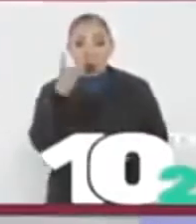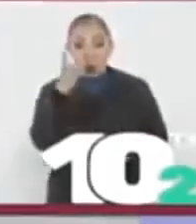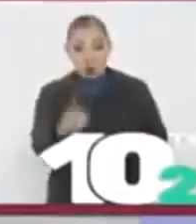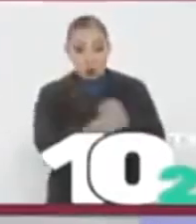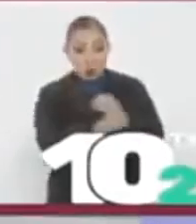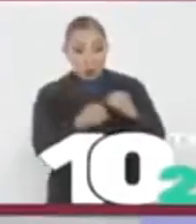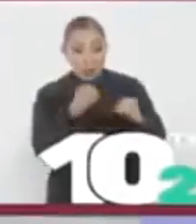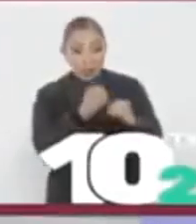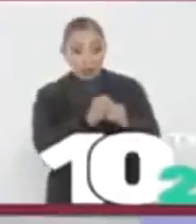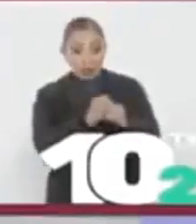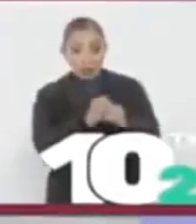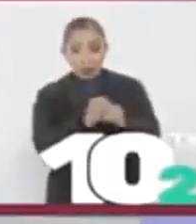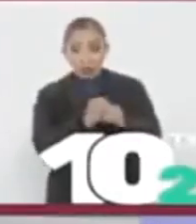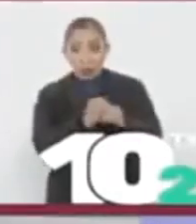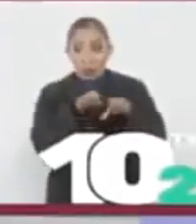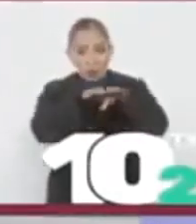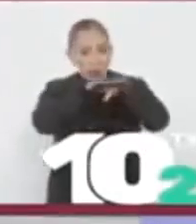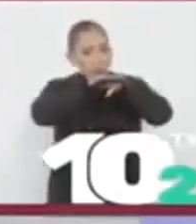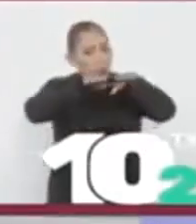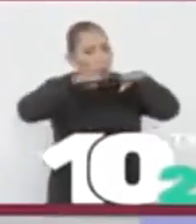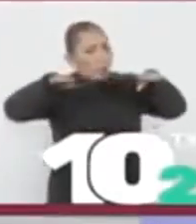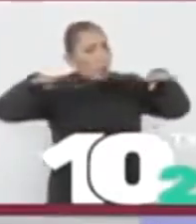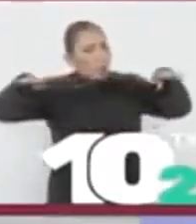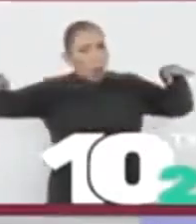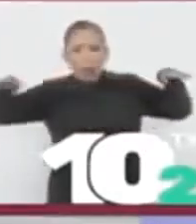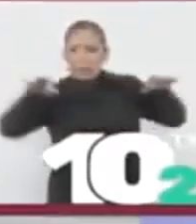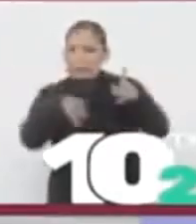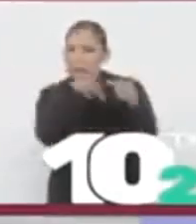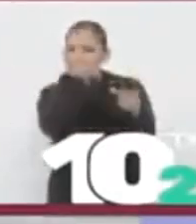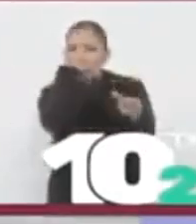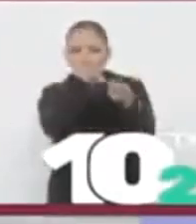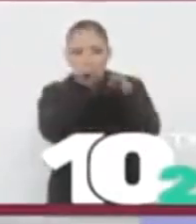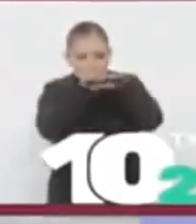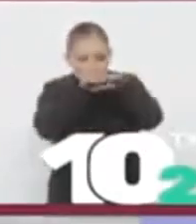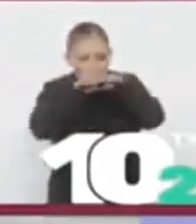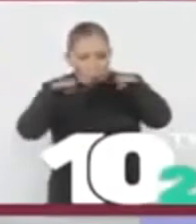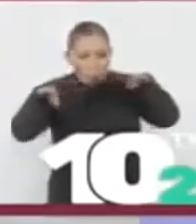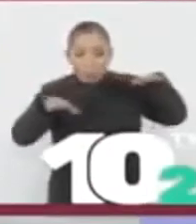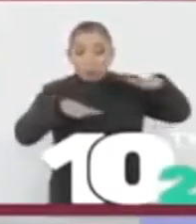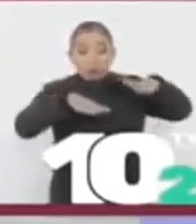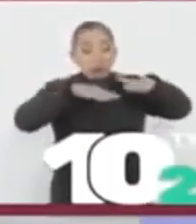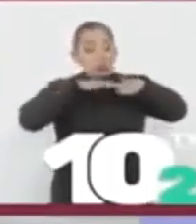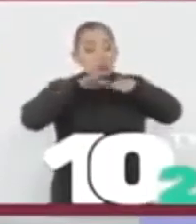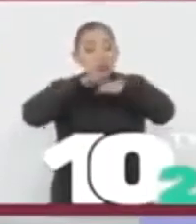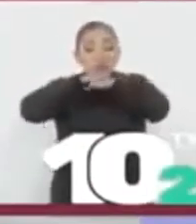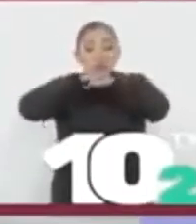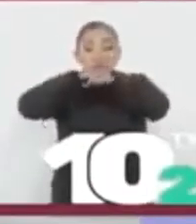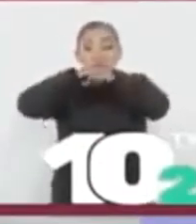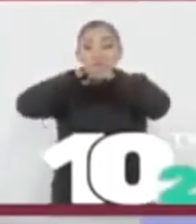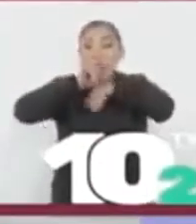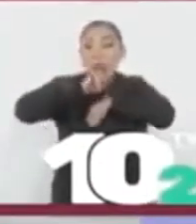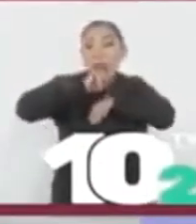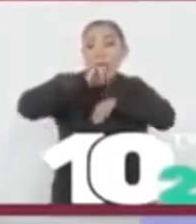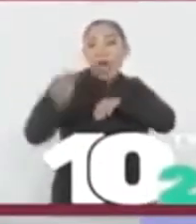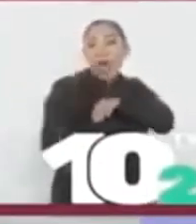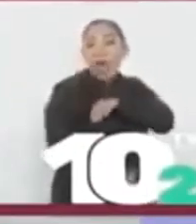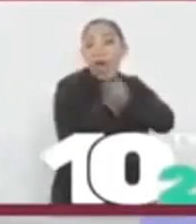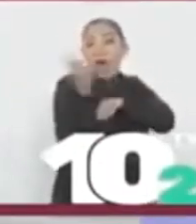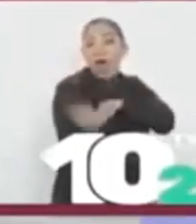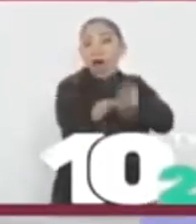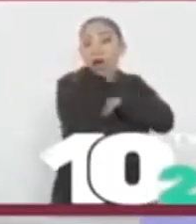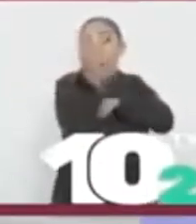Un cuerpo que se desliza por un plano horizontal totalmente liso y perfectamente pulido mantendría su movimiento hasta el